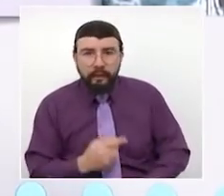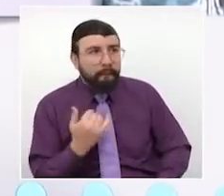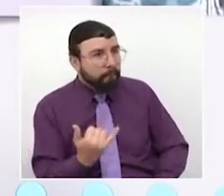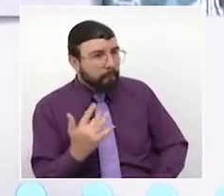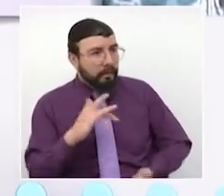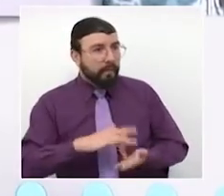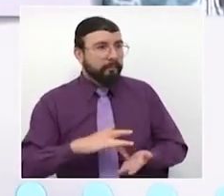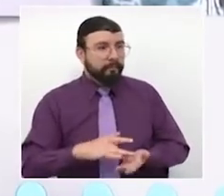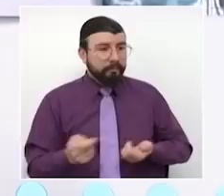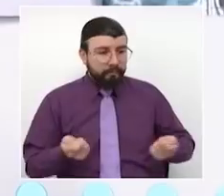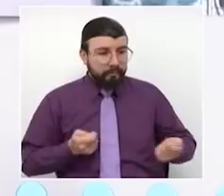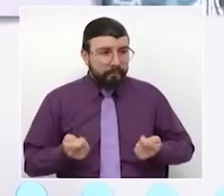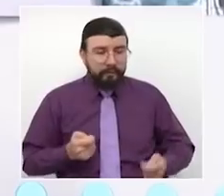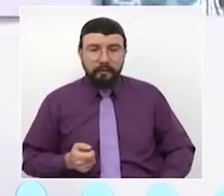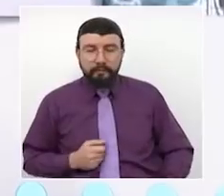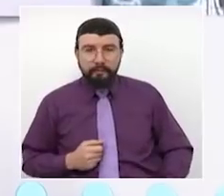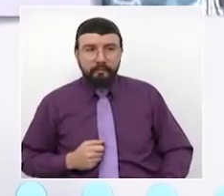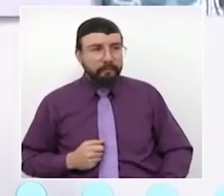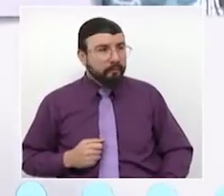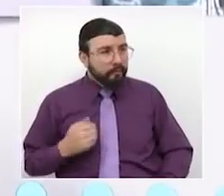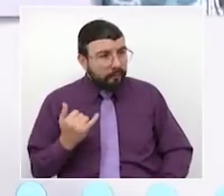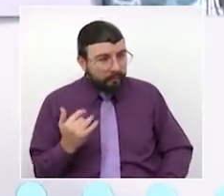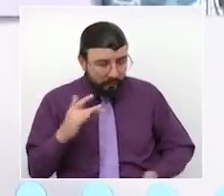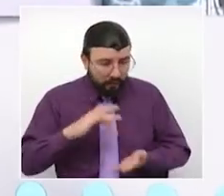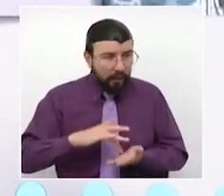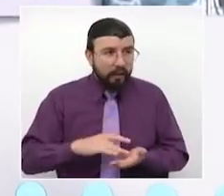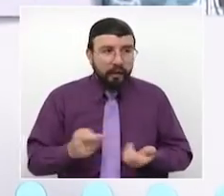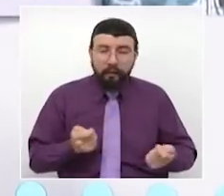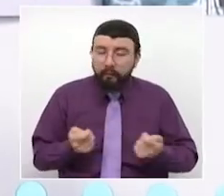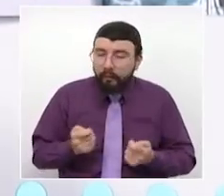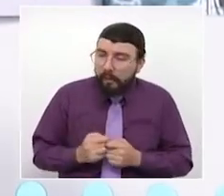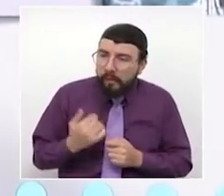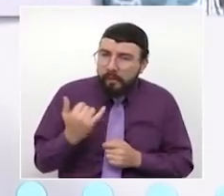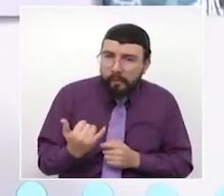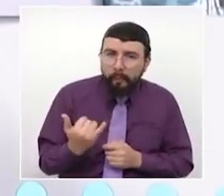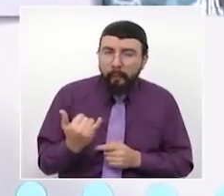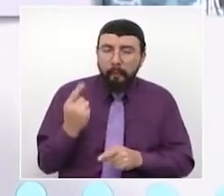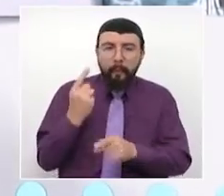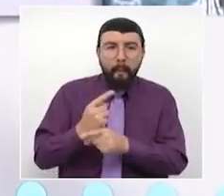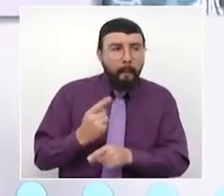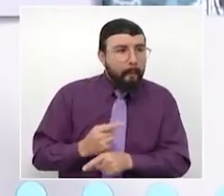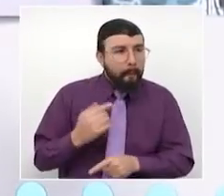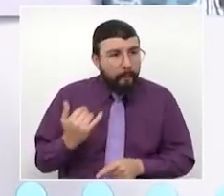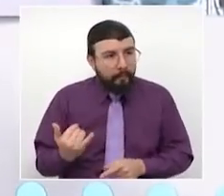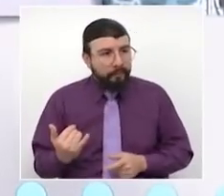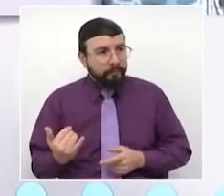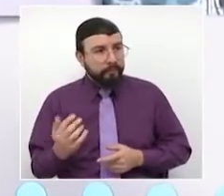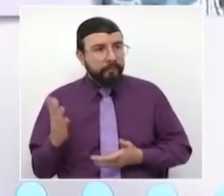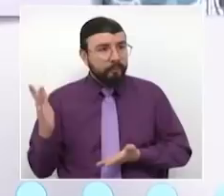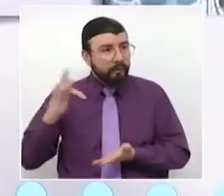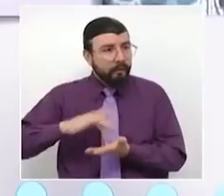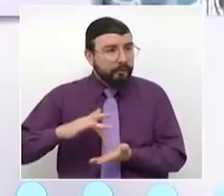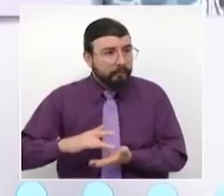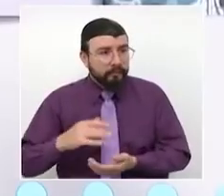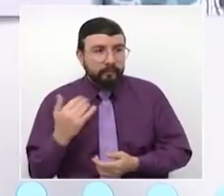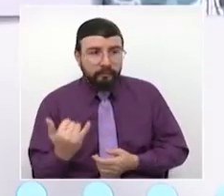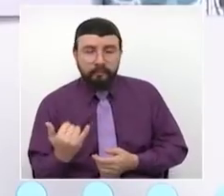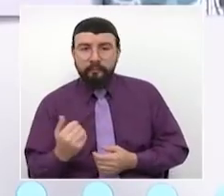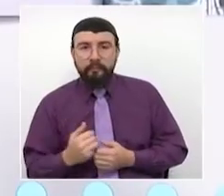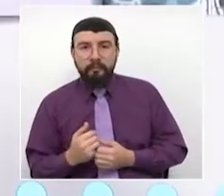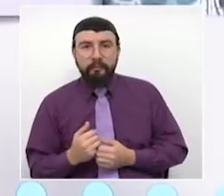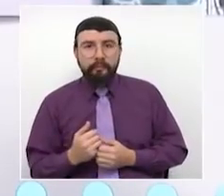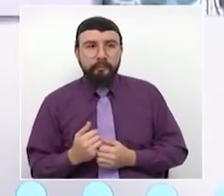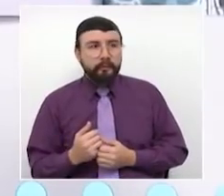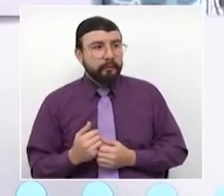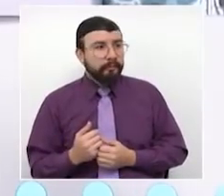¿Es cierto que esa sea la única fuente? Vemos personas comiendo las escamas de los peces y comiendo